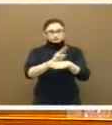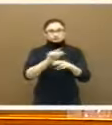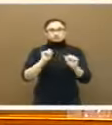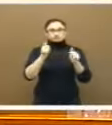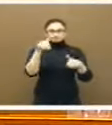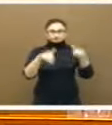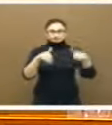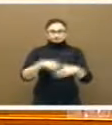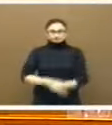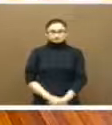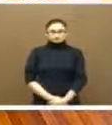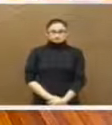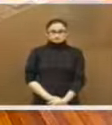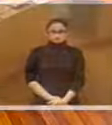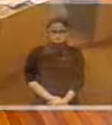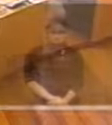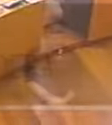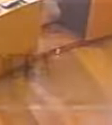en votación.